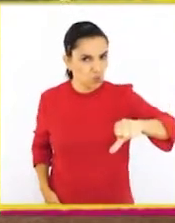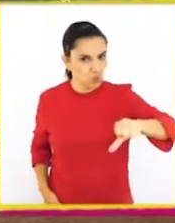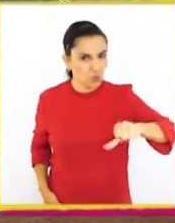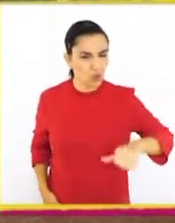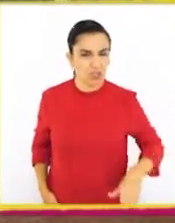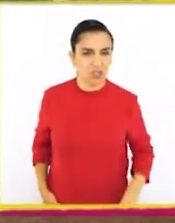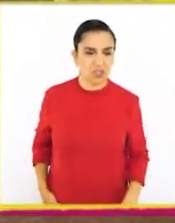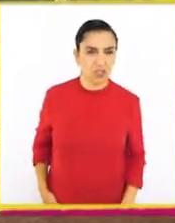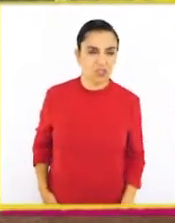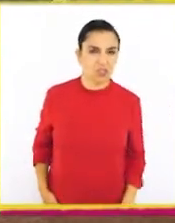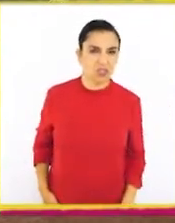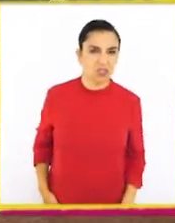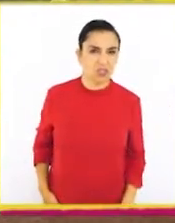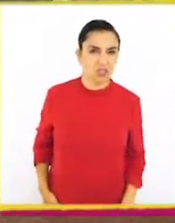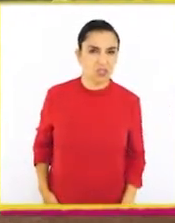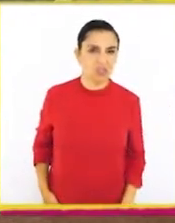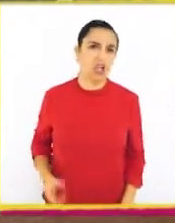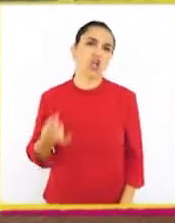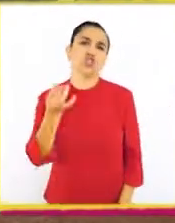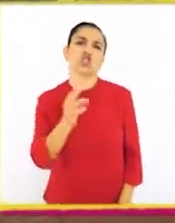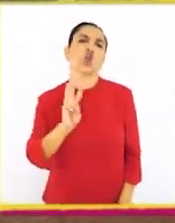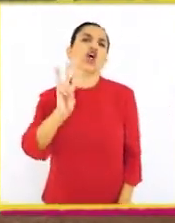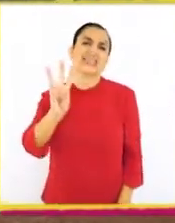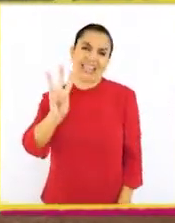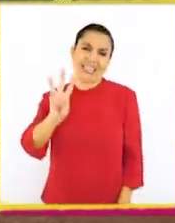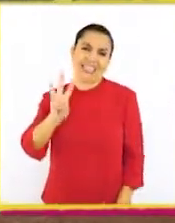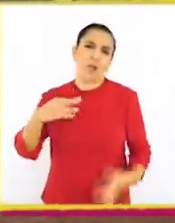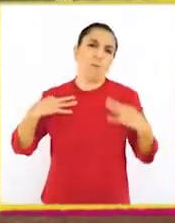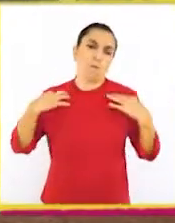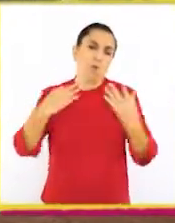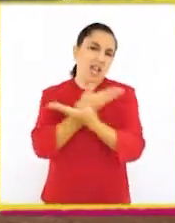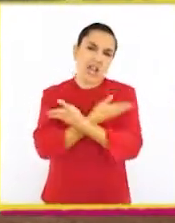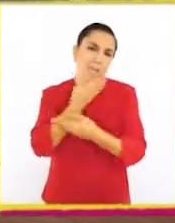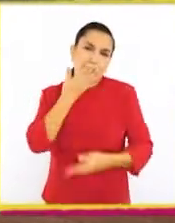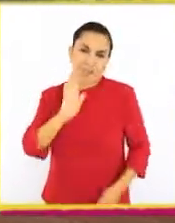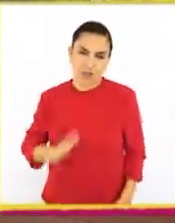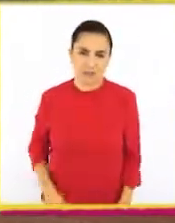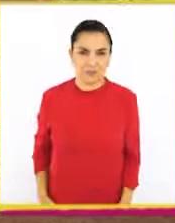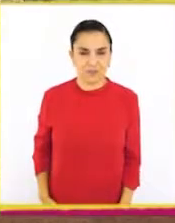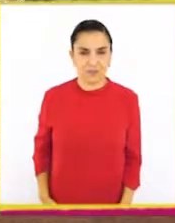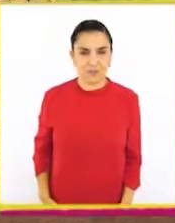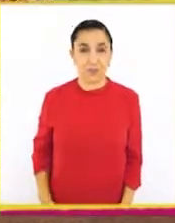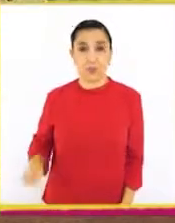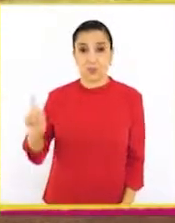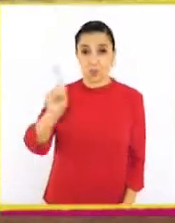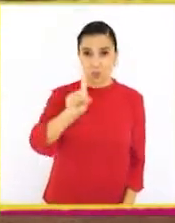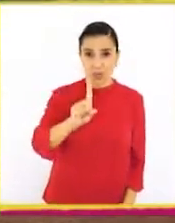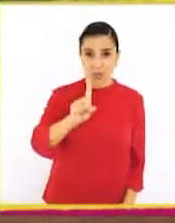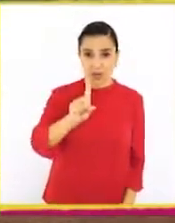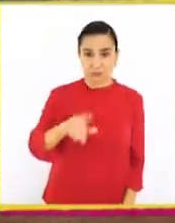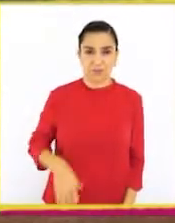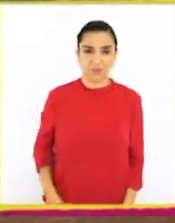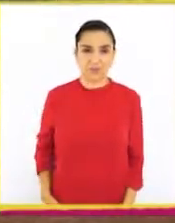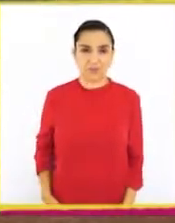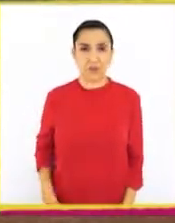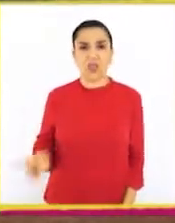sí o no. ¿Qué tan solo 3 poleras mejor? Vamos.